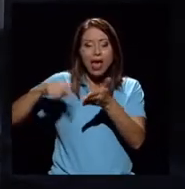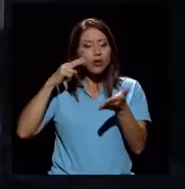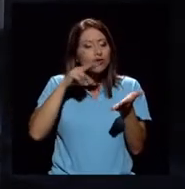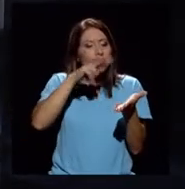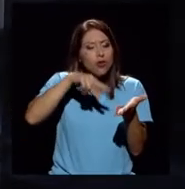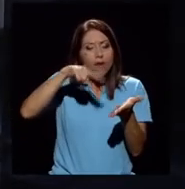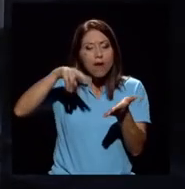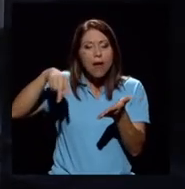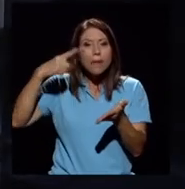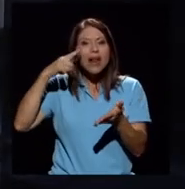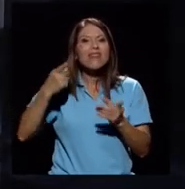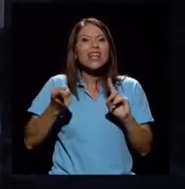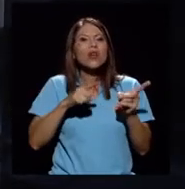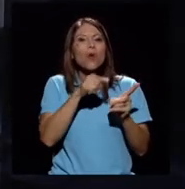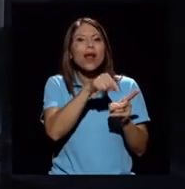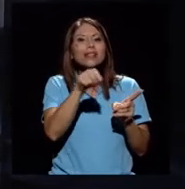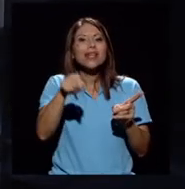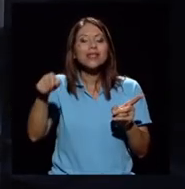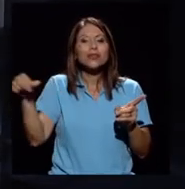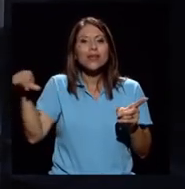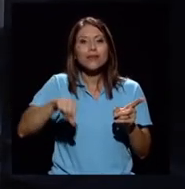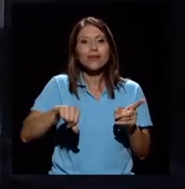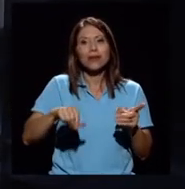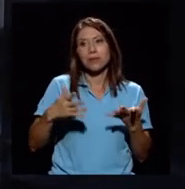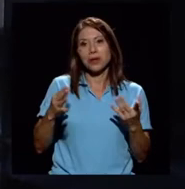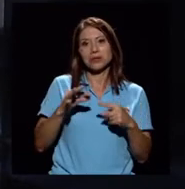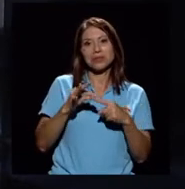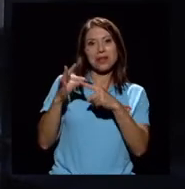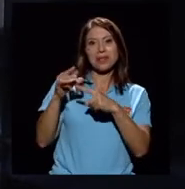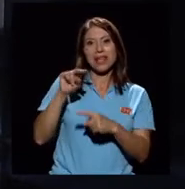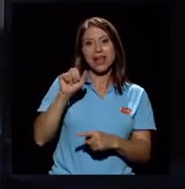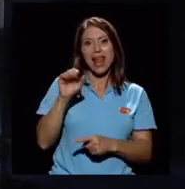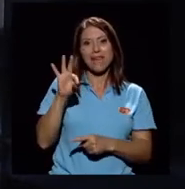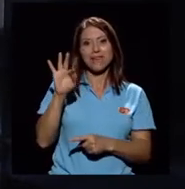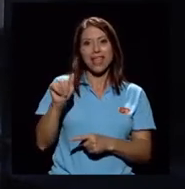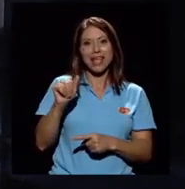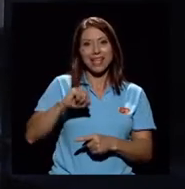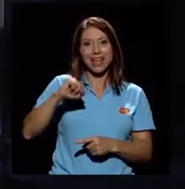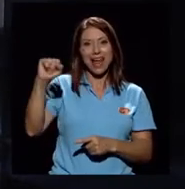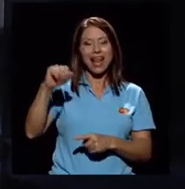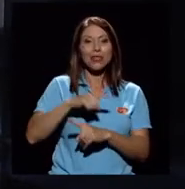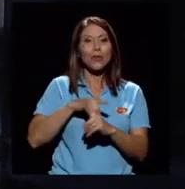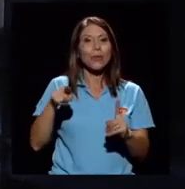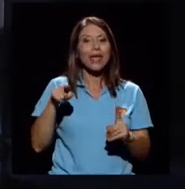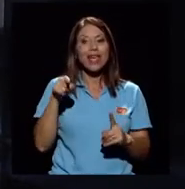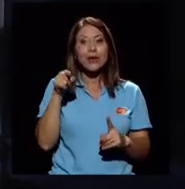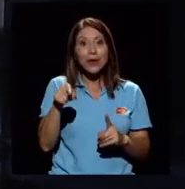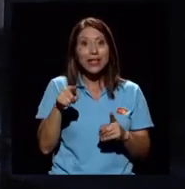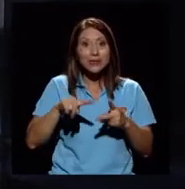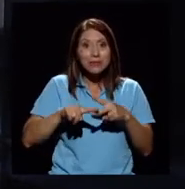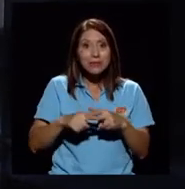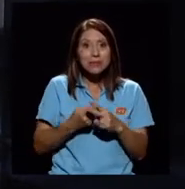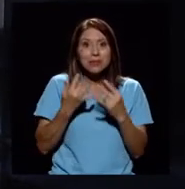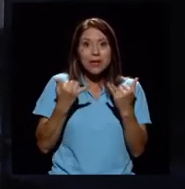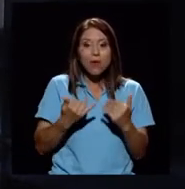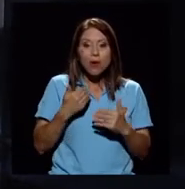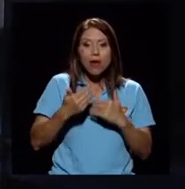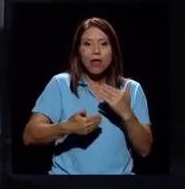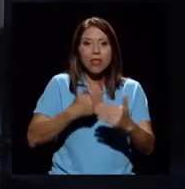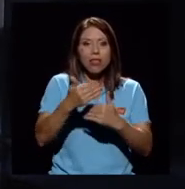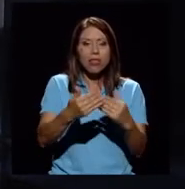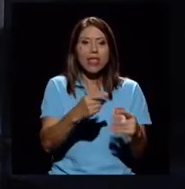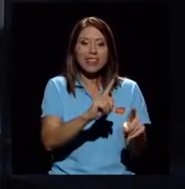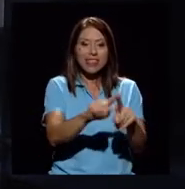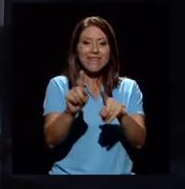en gsm actividad de naftas a mí ganando verdad pero una vez que una abuela de rodar y abre espacio para que los intereses